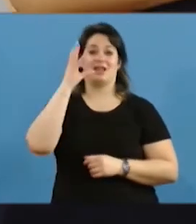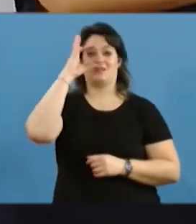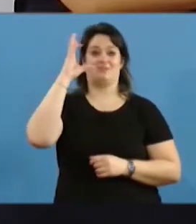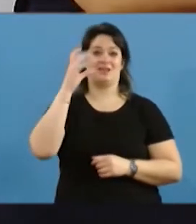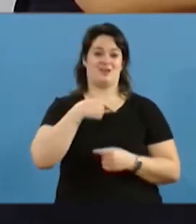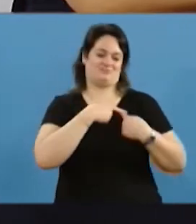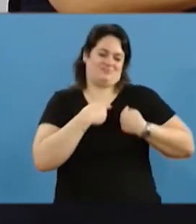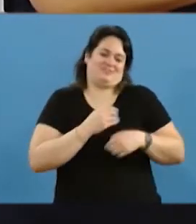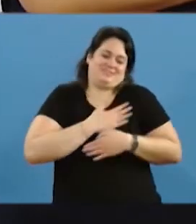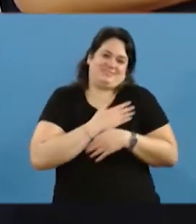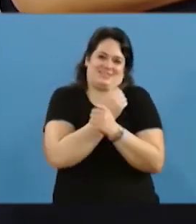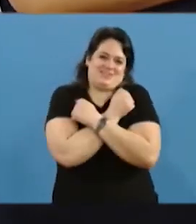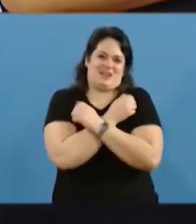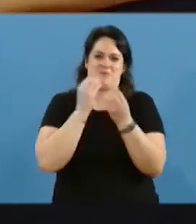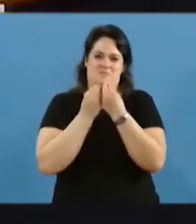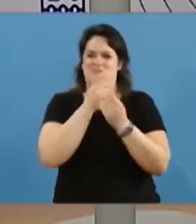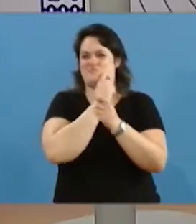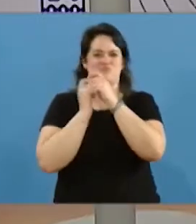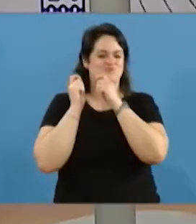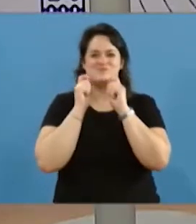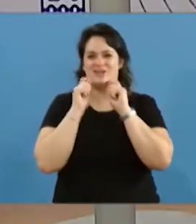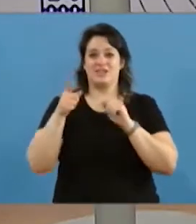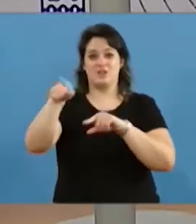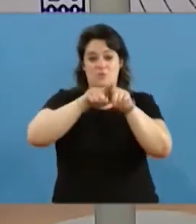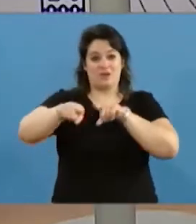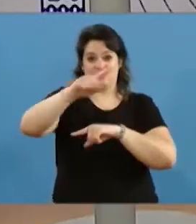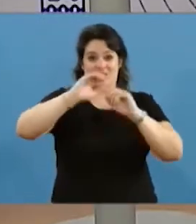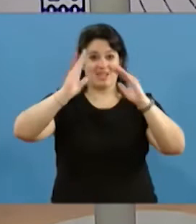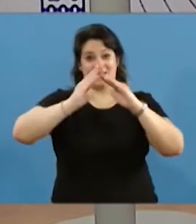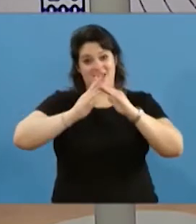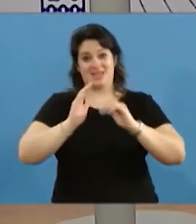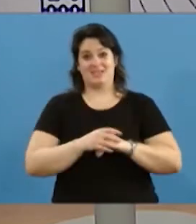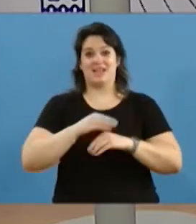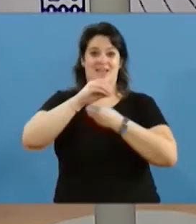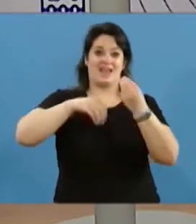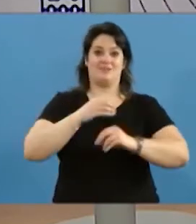cerquita del corazón y les mandamos muchos, muchos besitos. Igual que a ustedes, en su casa. Y a